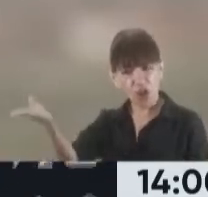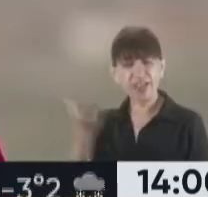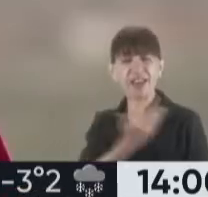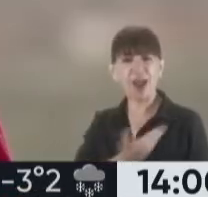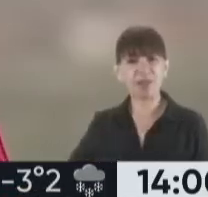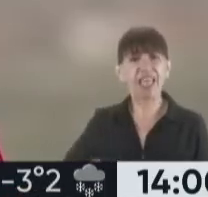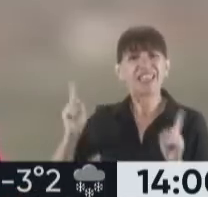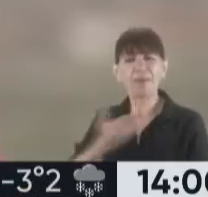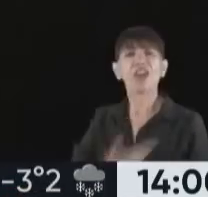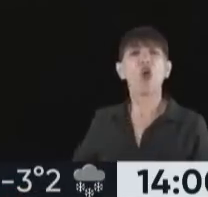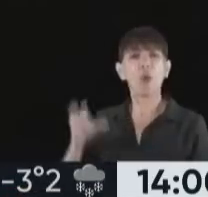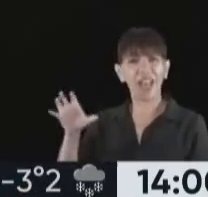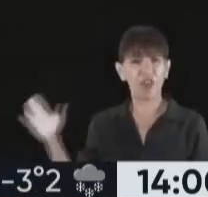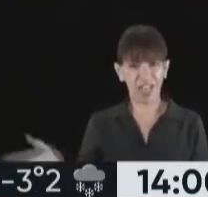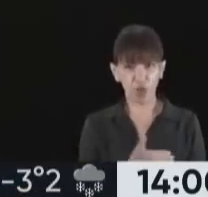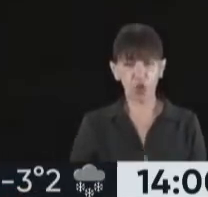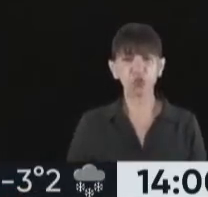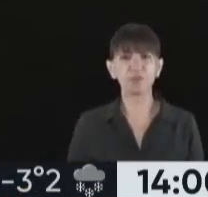y gobernador y para todos.